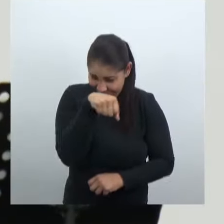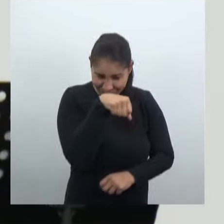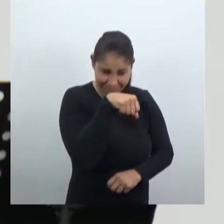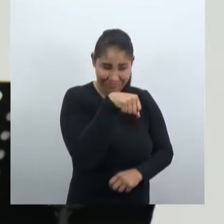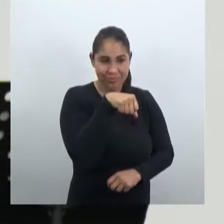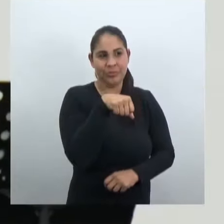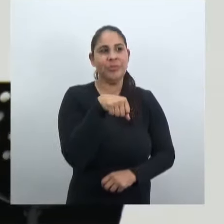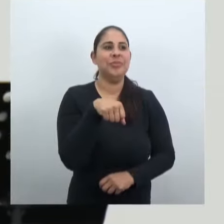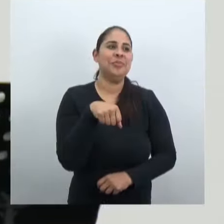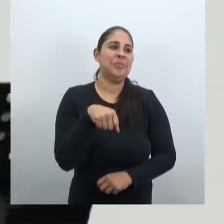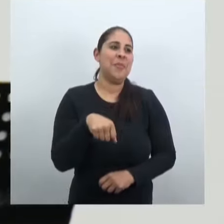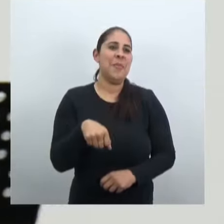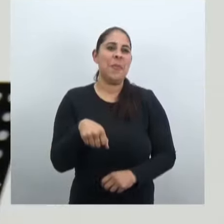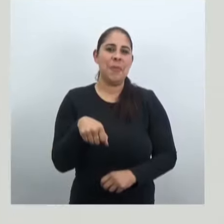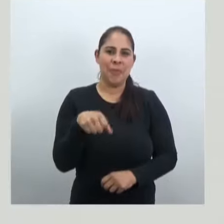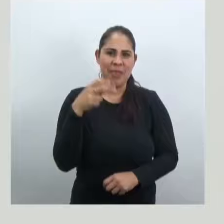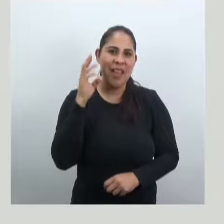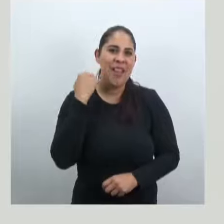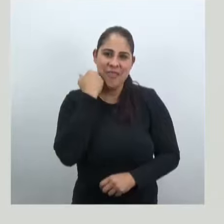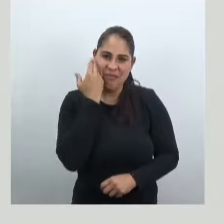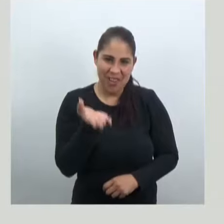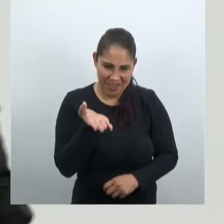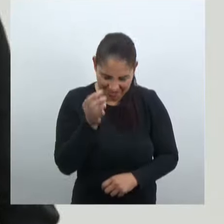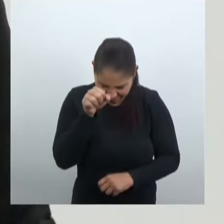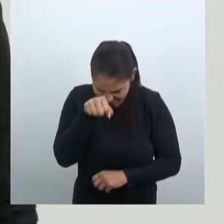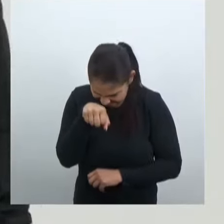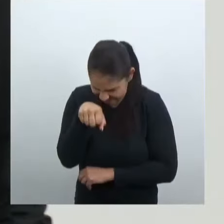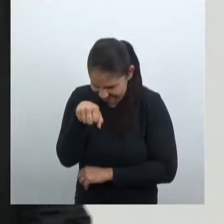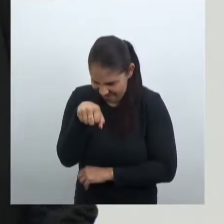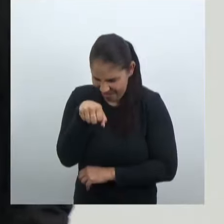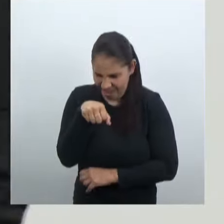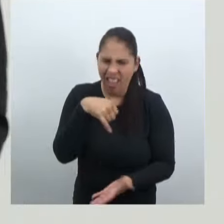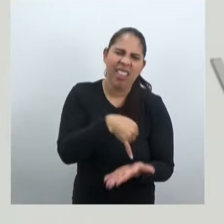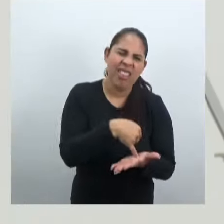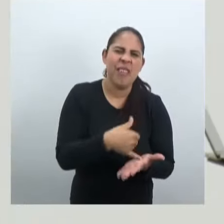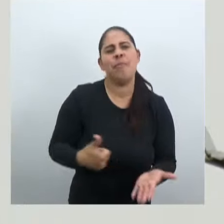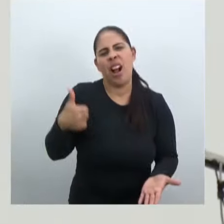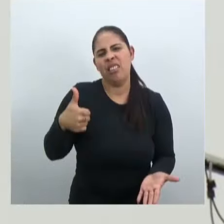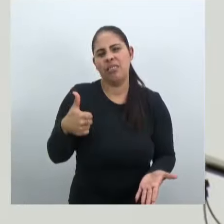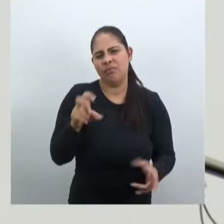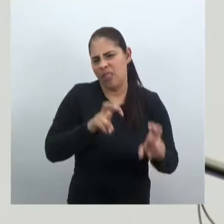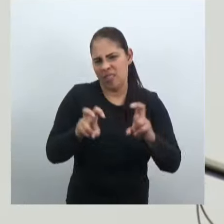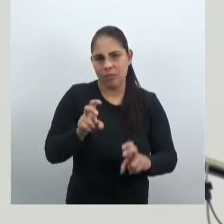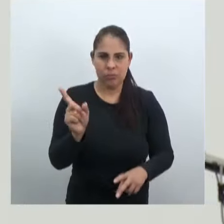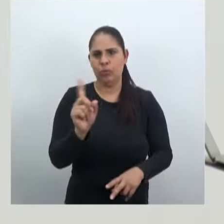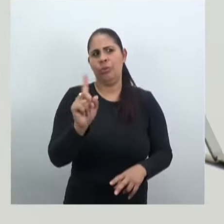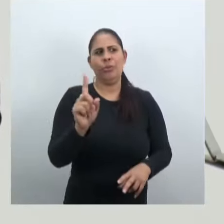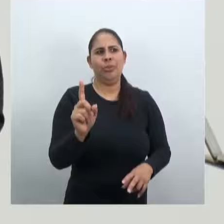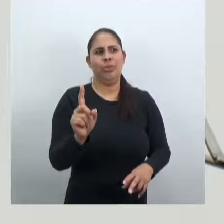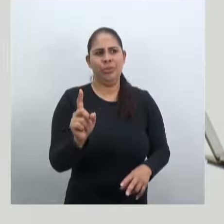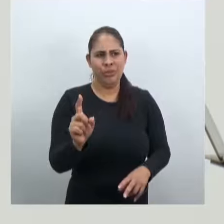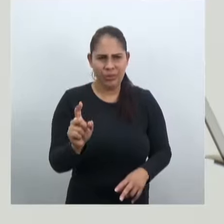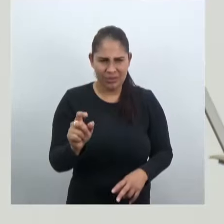Ninguna mujer dice, hoy voy a buscar al más débil. No. ¿Cómo